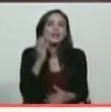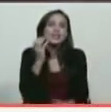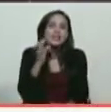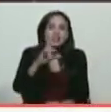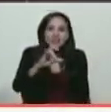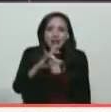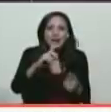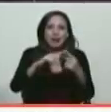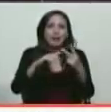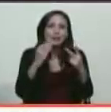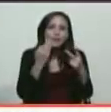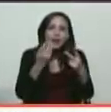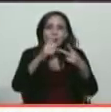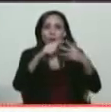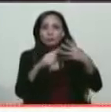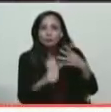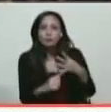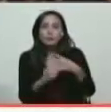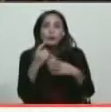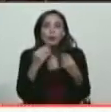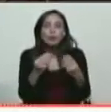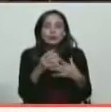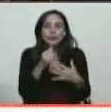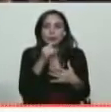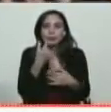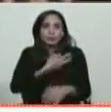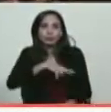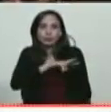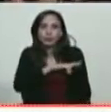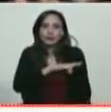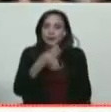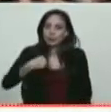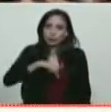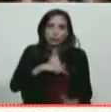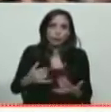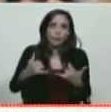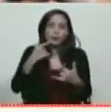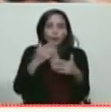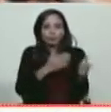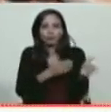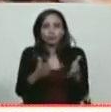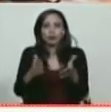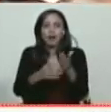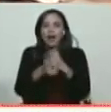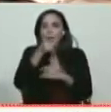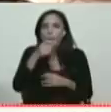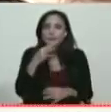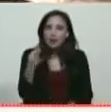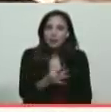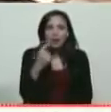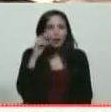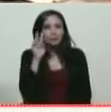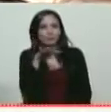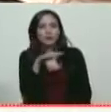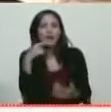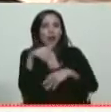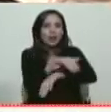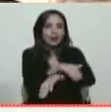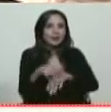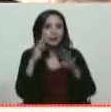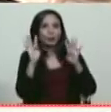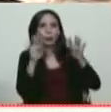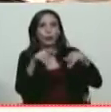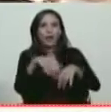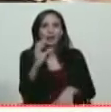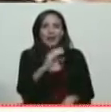construyeron, nosotros tenemos un papel importante que jugar con nuestra verdad, pero además una verdad organizada por nuestro pueblo. Nosotros vimos las calles de Caracas ayer repletas,